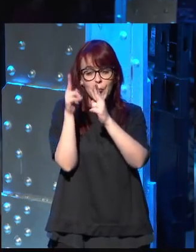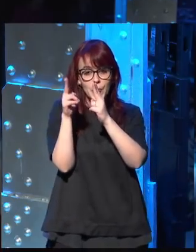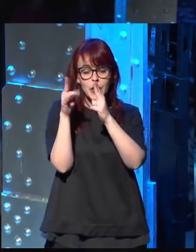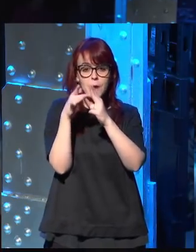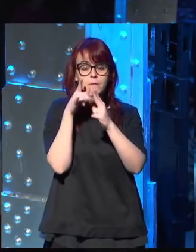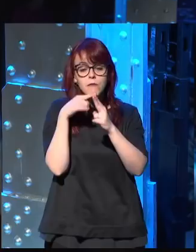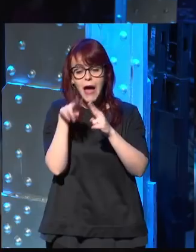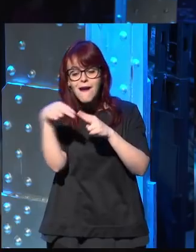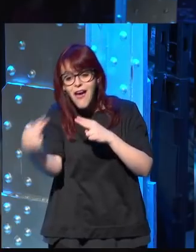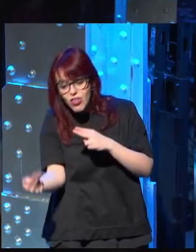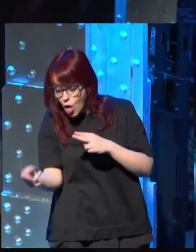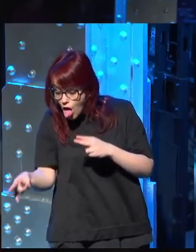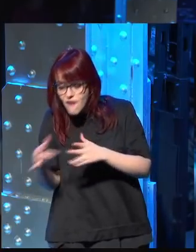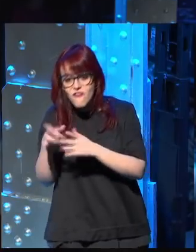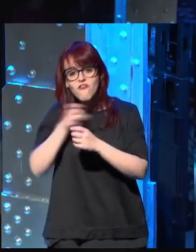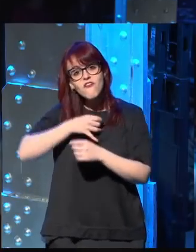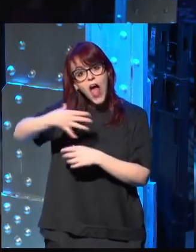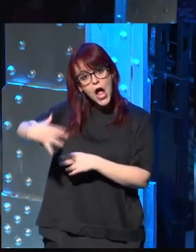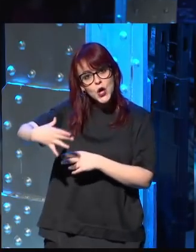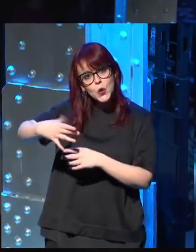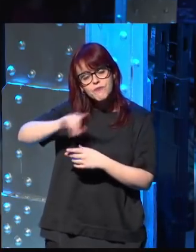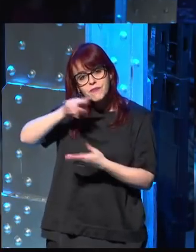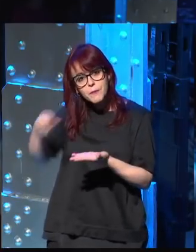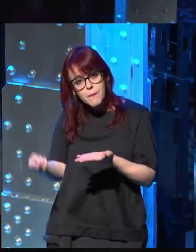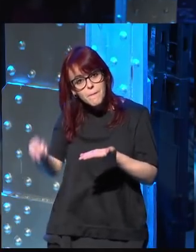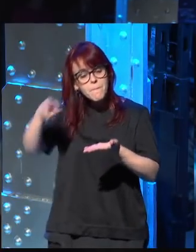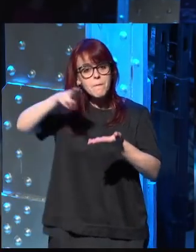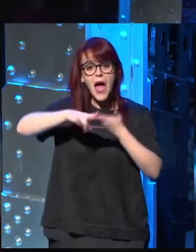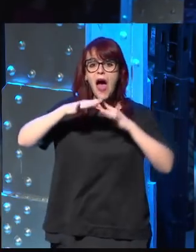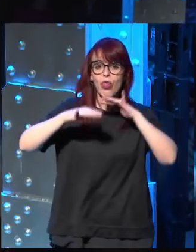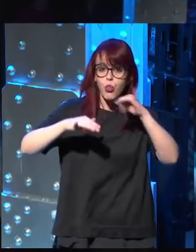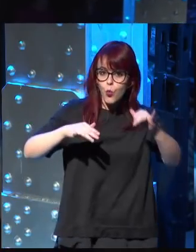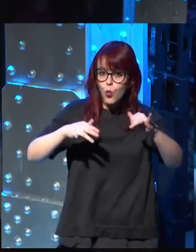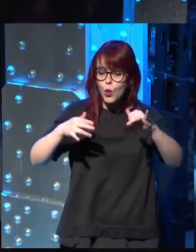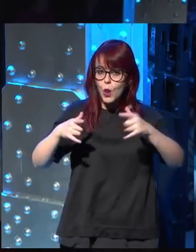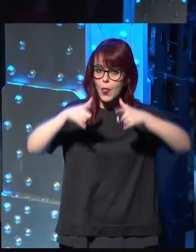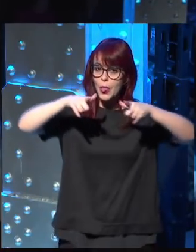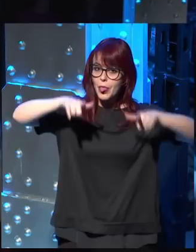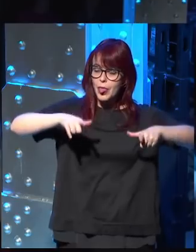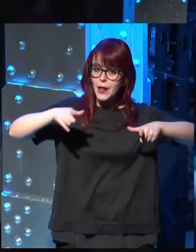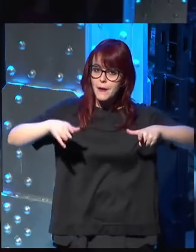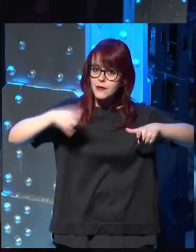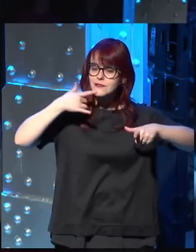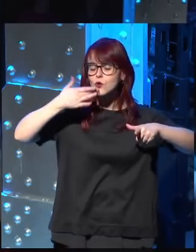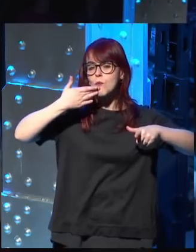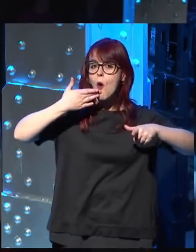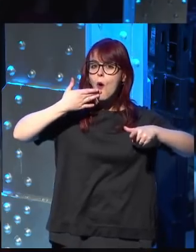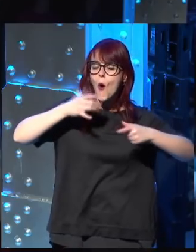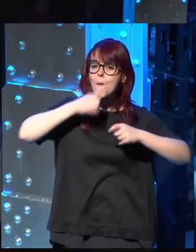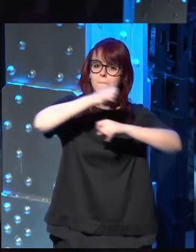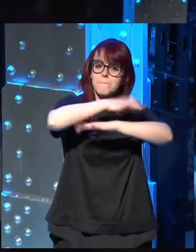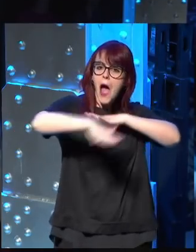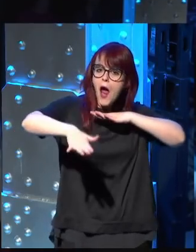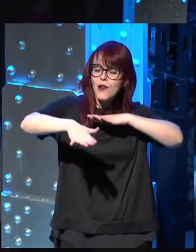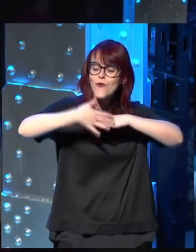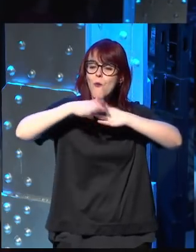que se me había caído, ese trocito blanco, tú lo pones encima de un trozo azul y se convierte en un barco, en el mar, ¿sabes?